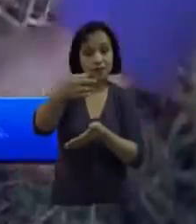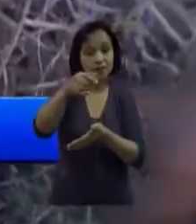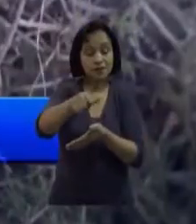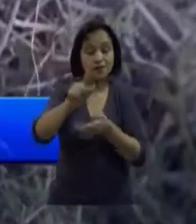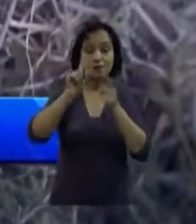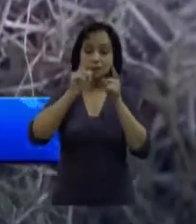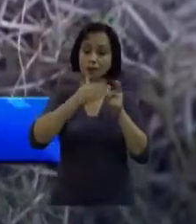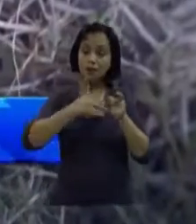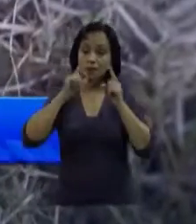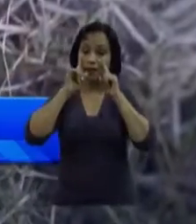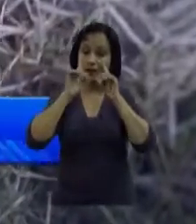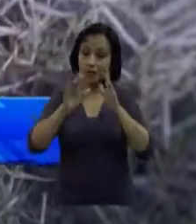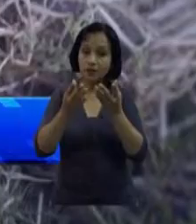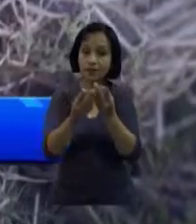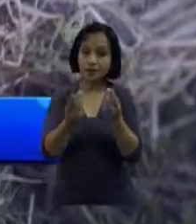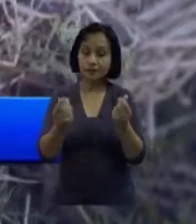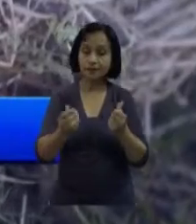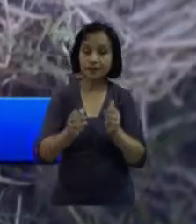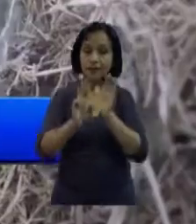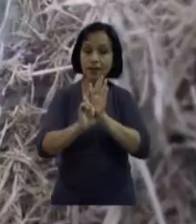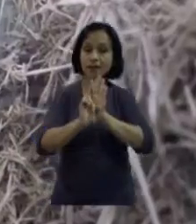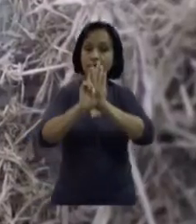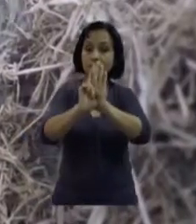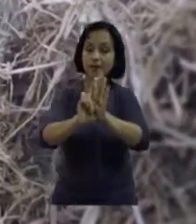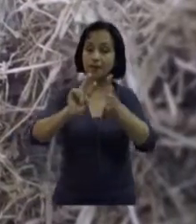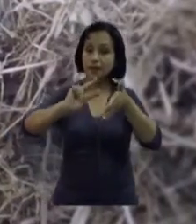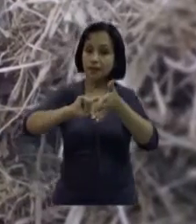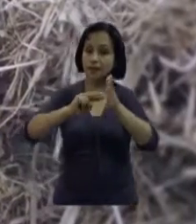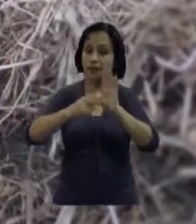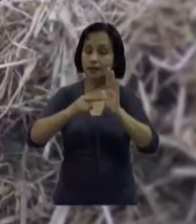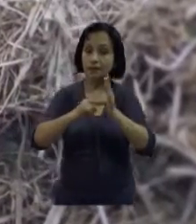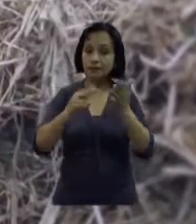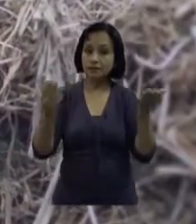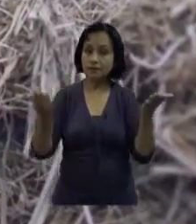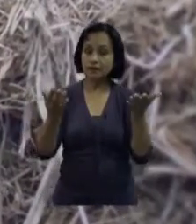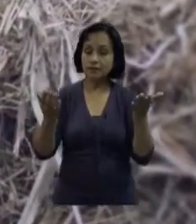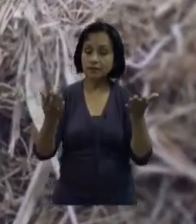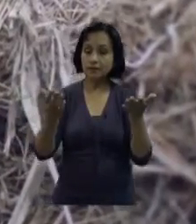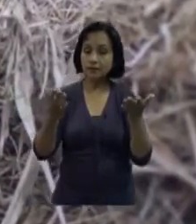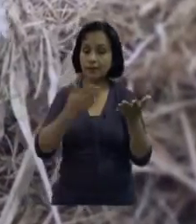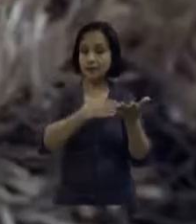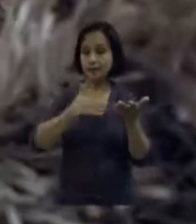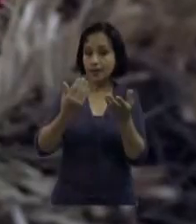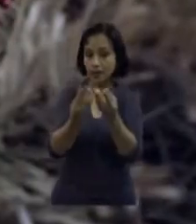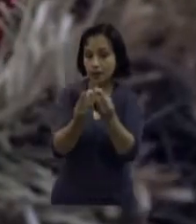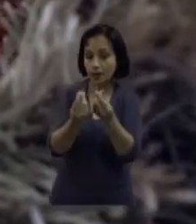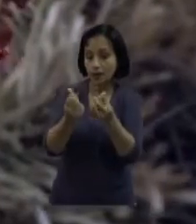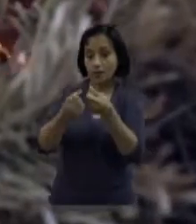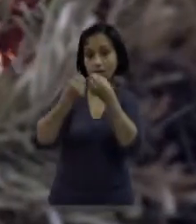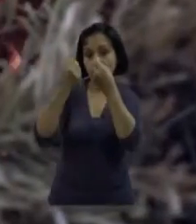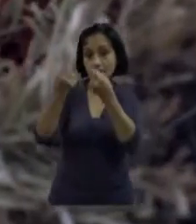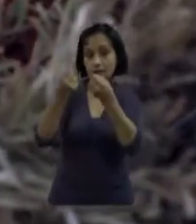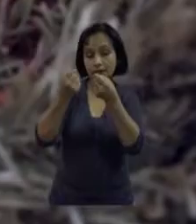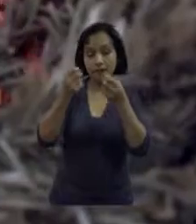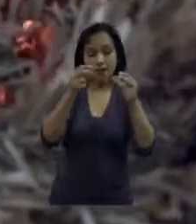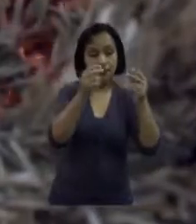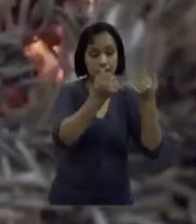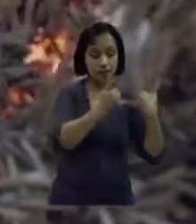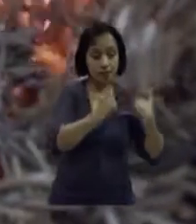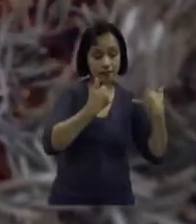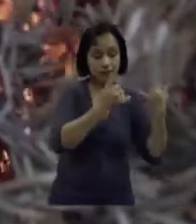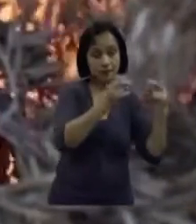la conservación y la preservación del suelo. El resultado es el fortalecimiento de la